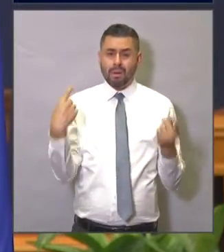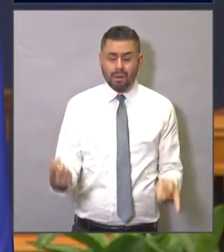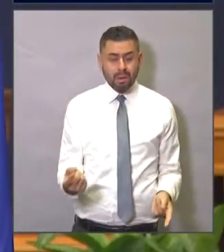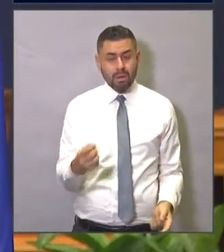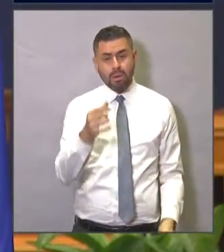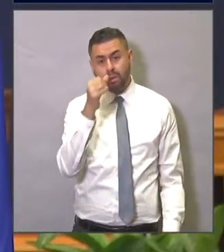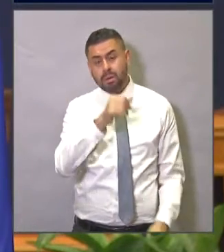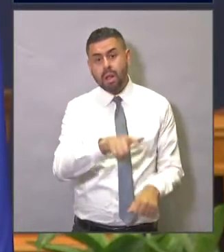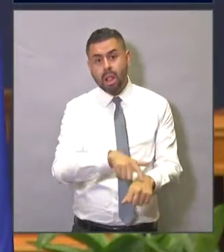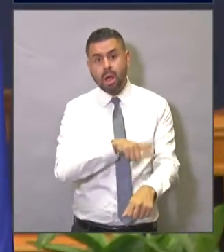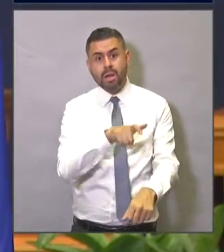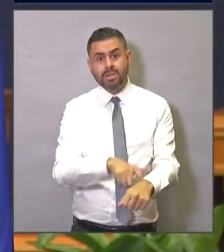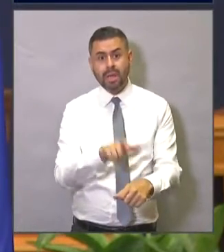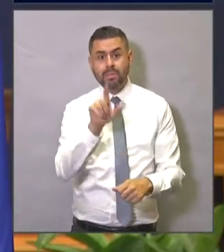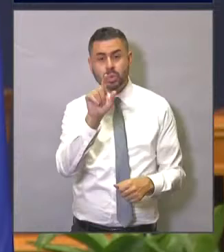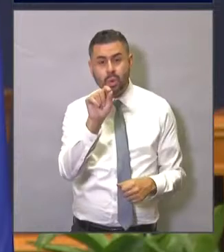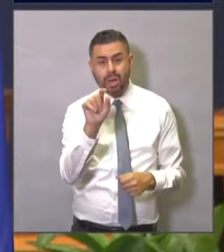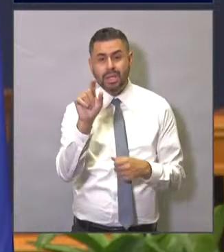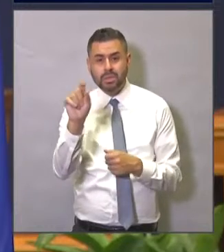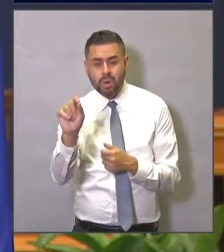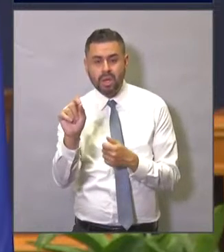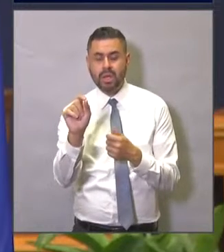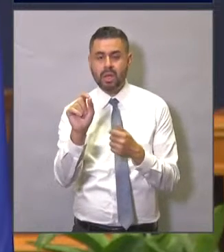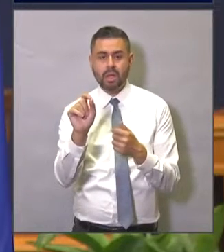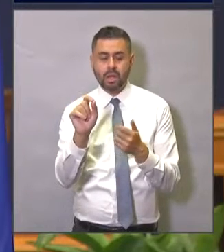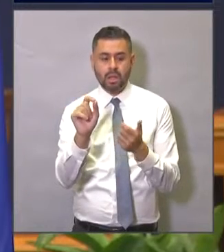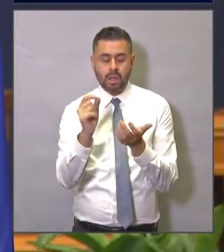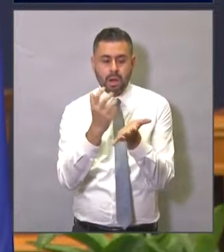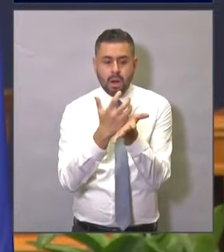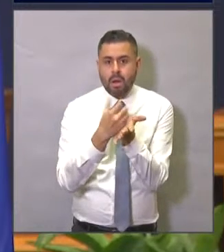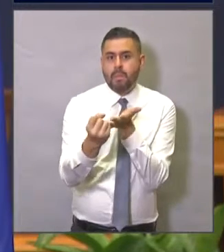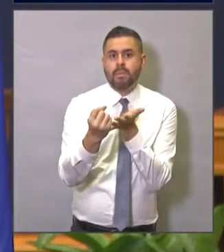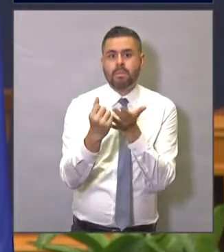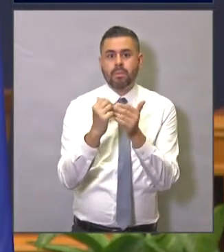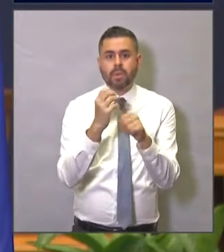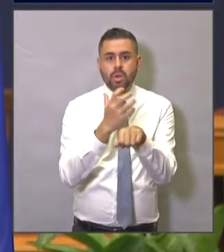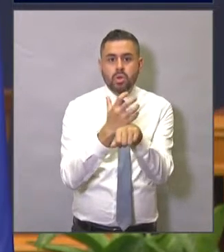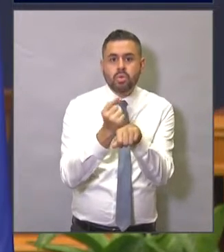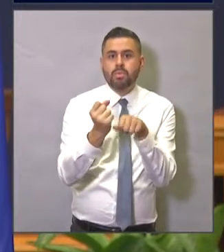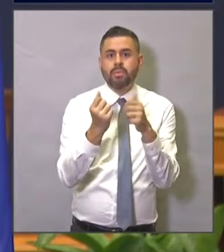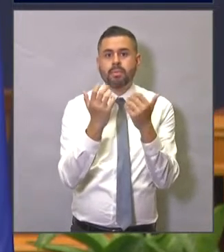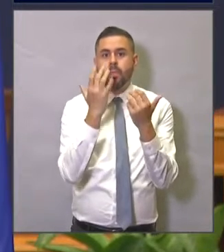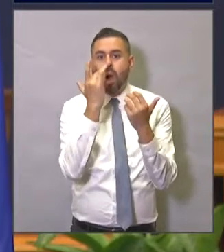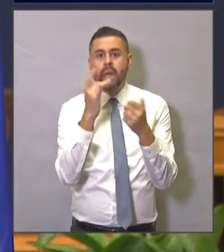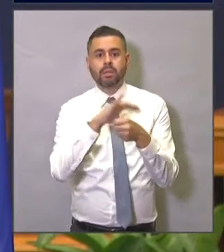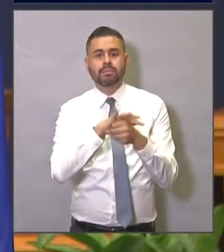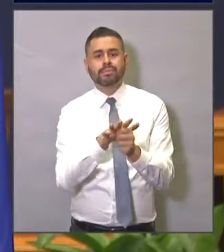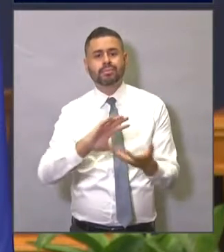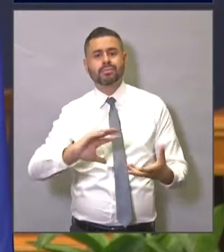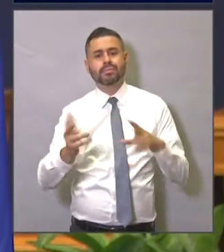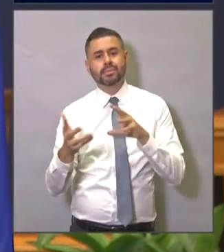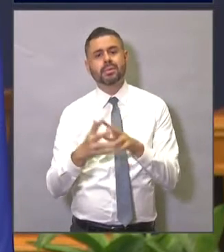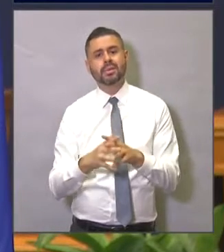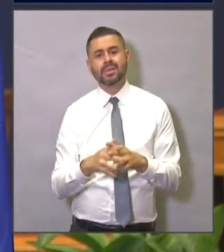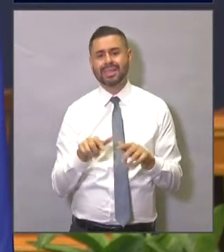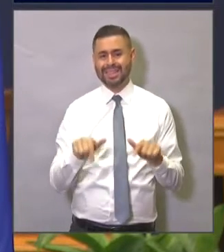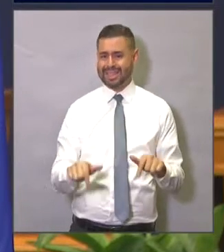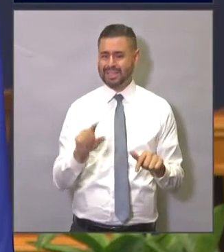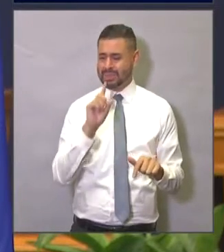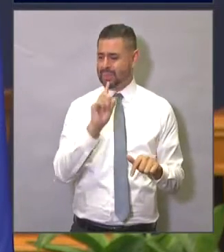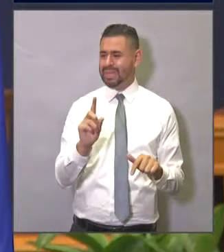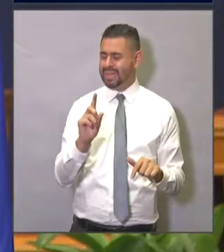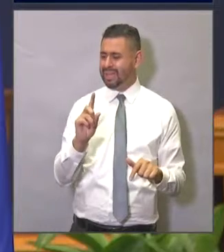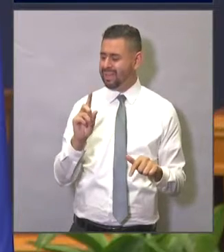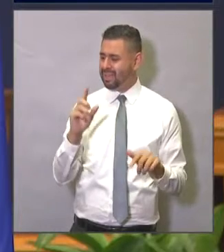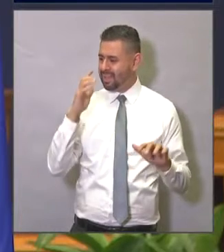tiempo y nos hemos visto en situaciones que realmente no esperábamos. Estamos viviendo algo